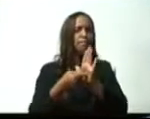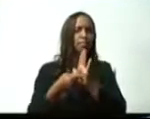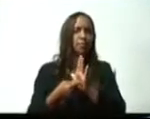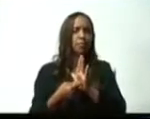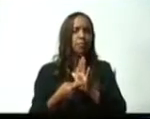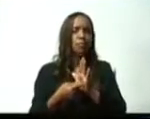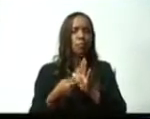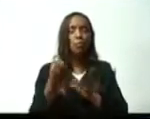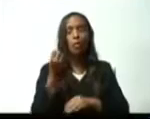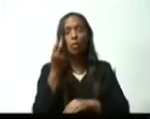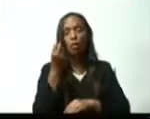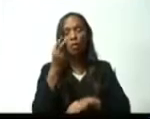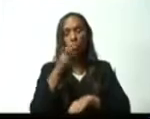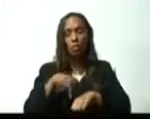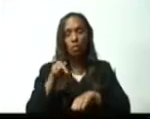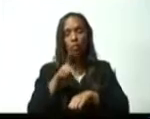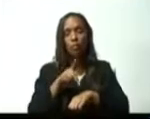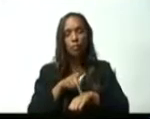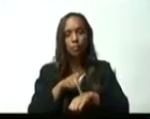de la región este, entre otras.